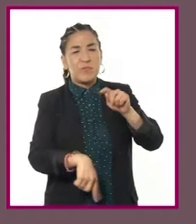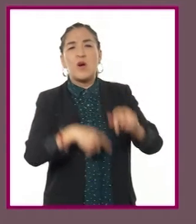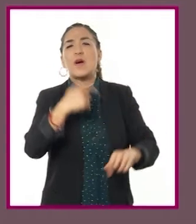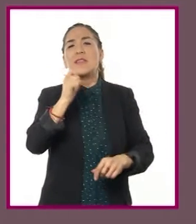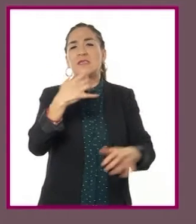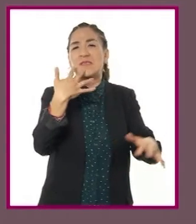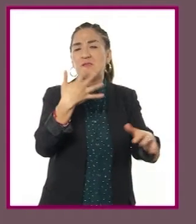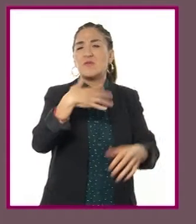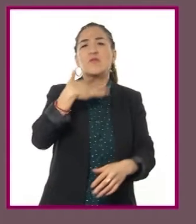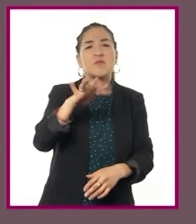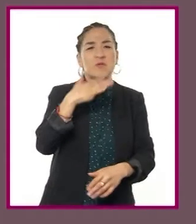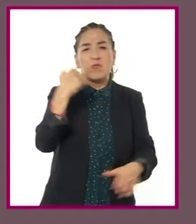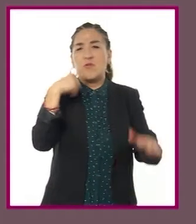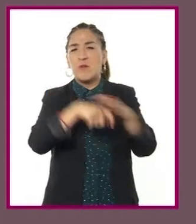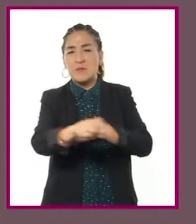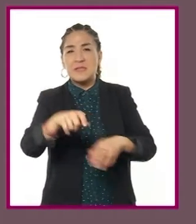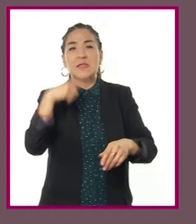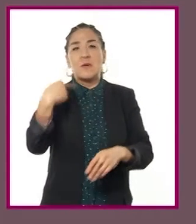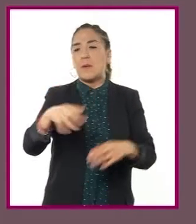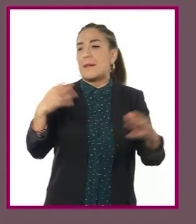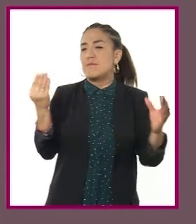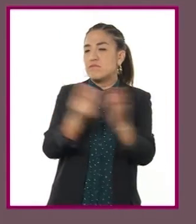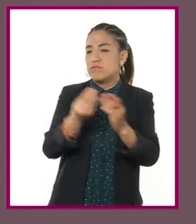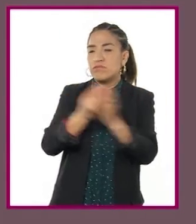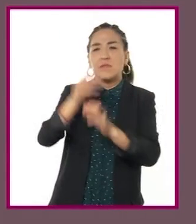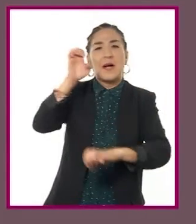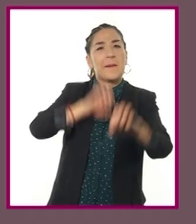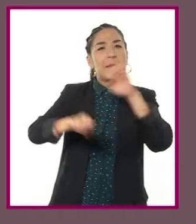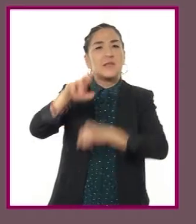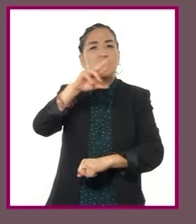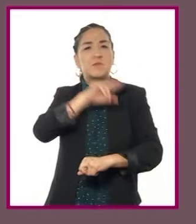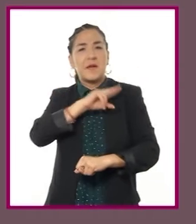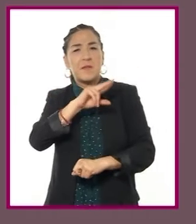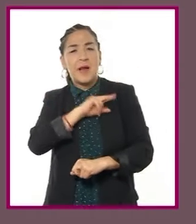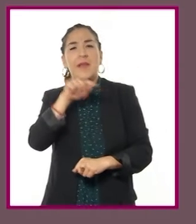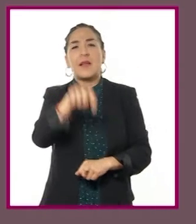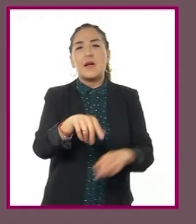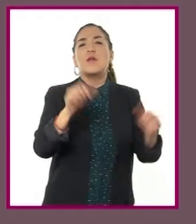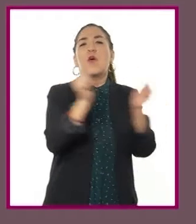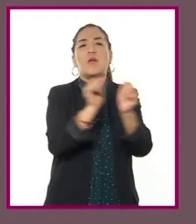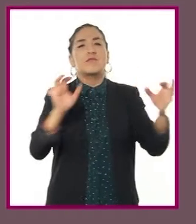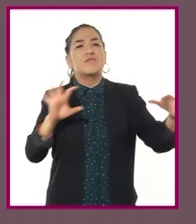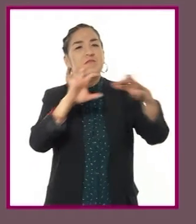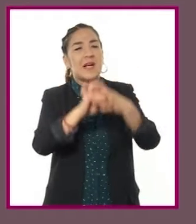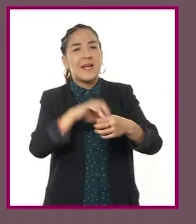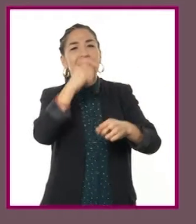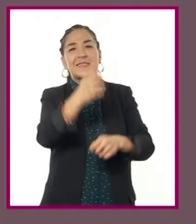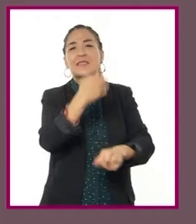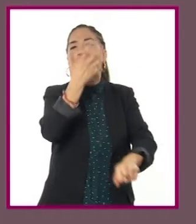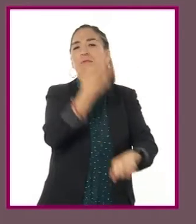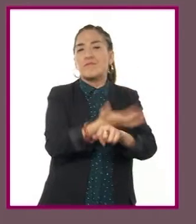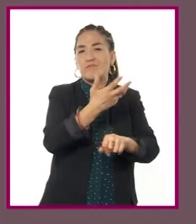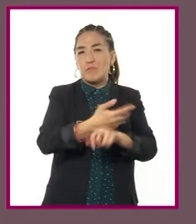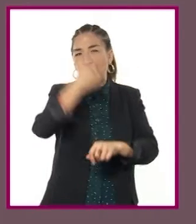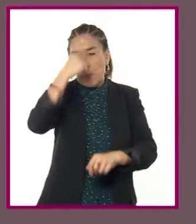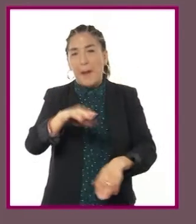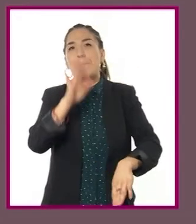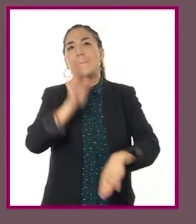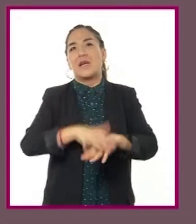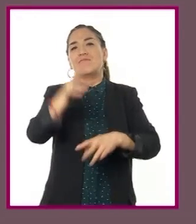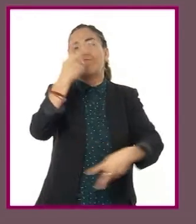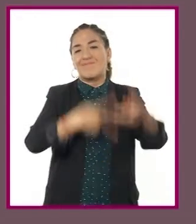crearon empresas privadas y se establecieron vínculos con compañías extranjeras para favorecer las